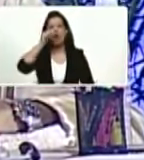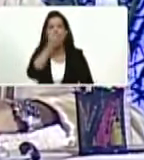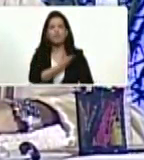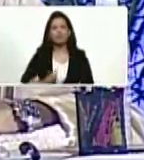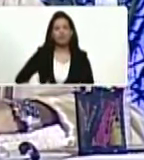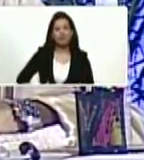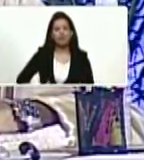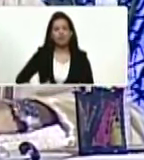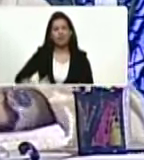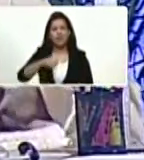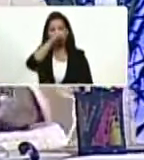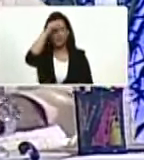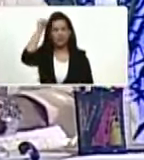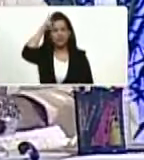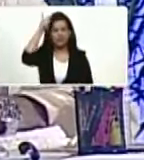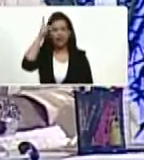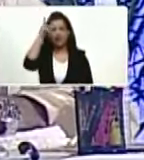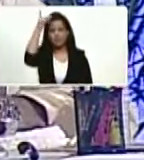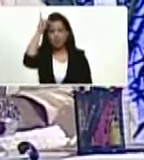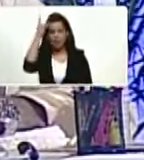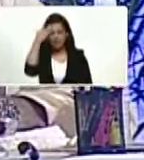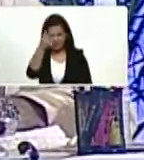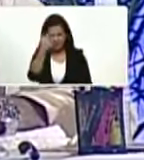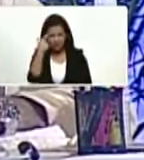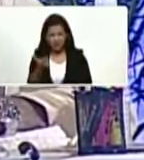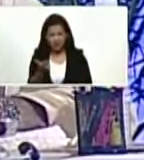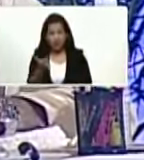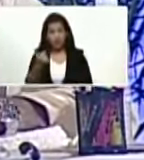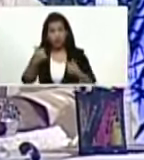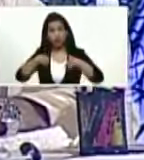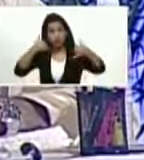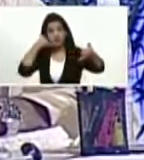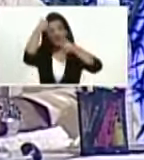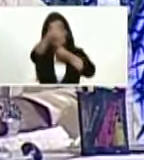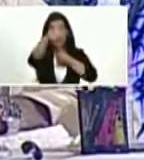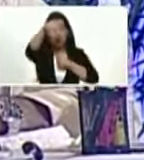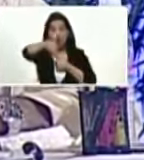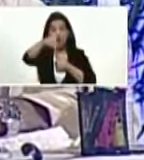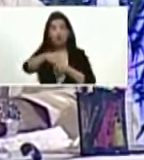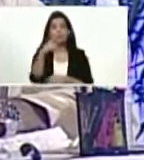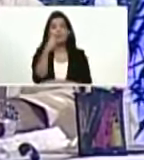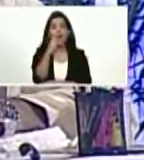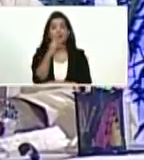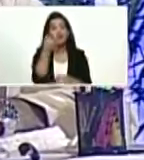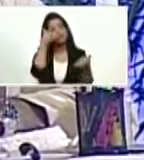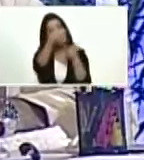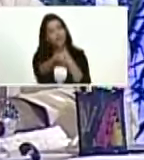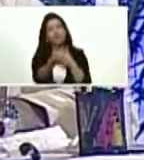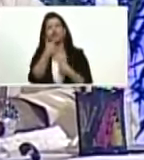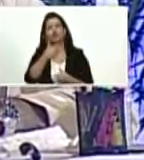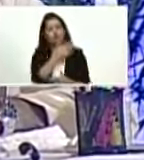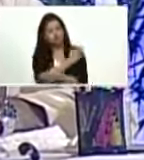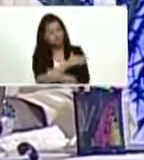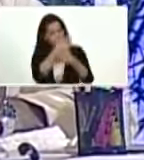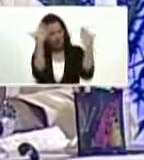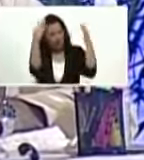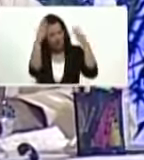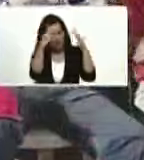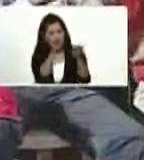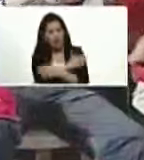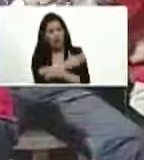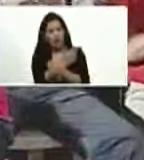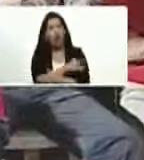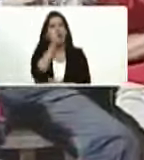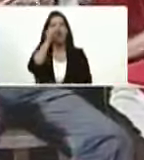Yo conversé hoy con el compañero jefe indio del sur, Evo Morales, y de aquí le mandamos un aplauso por su